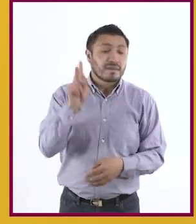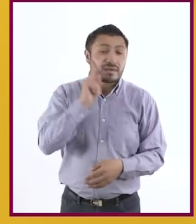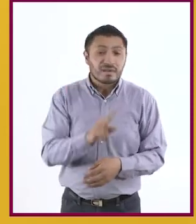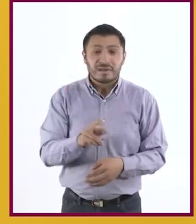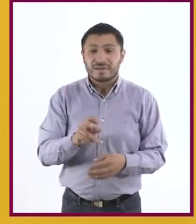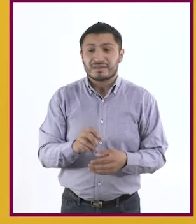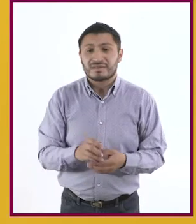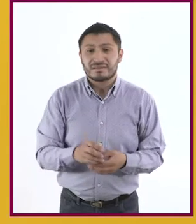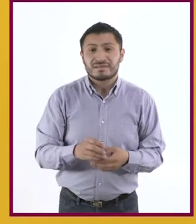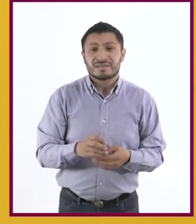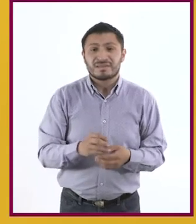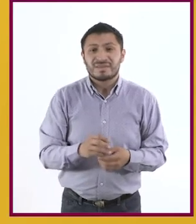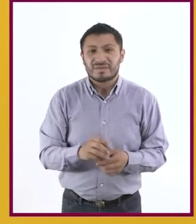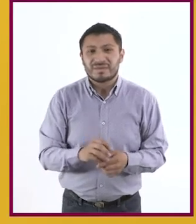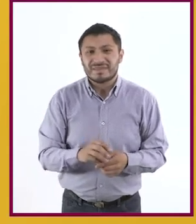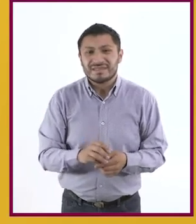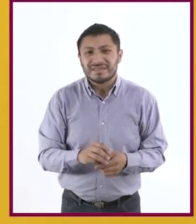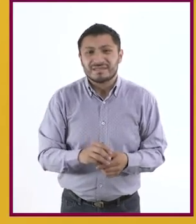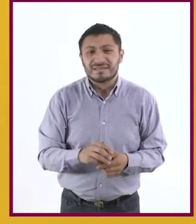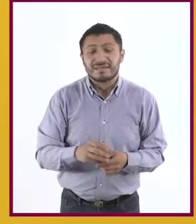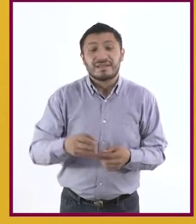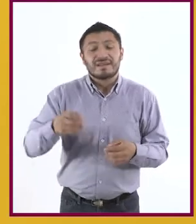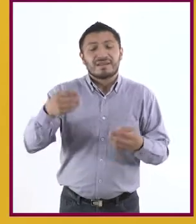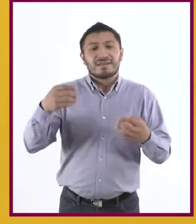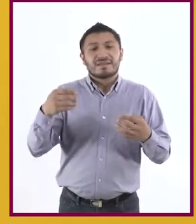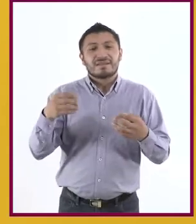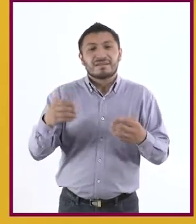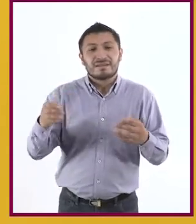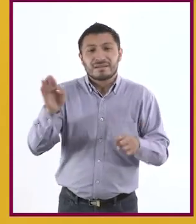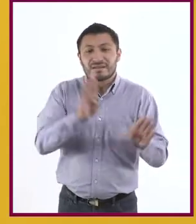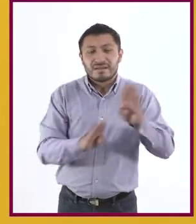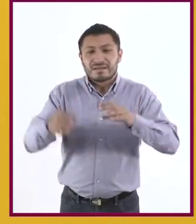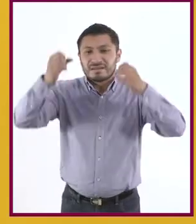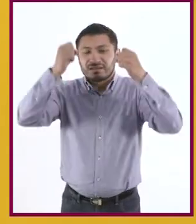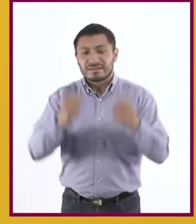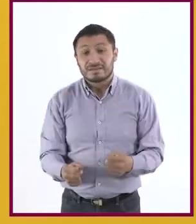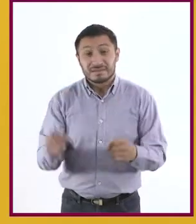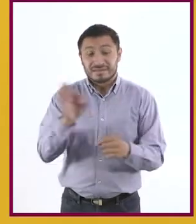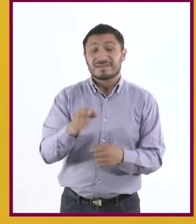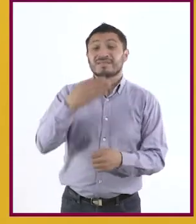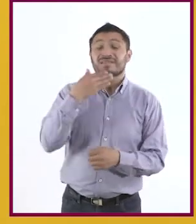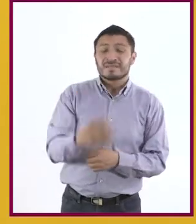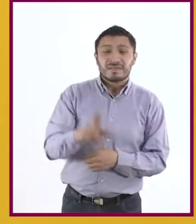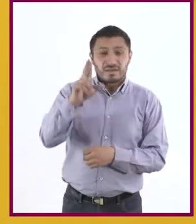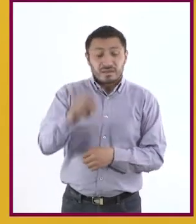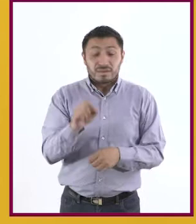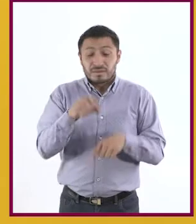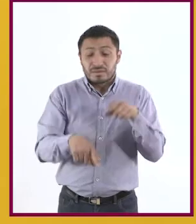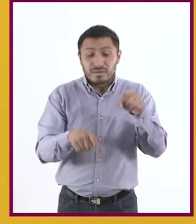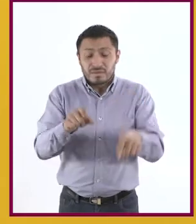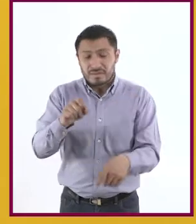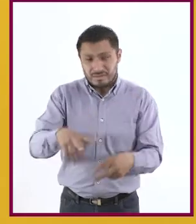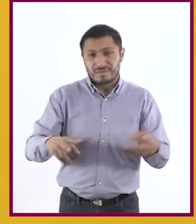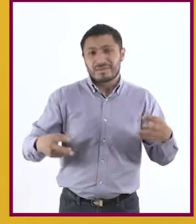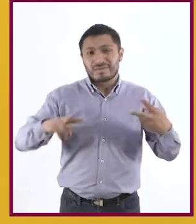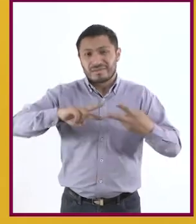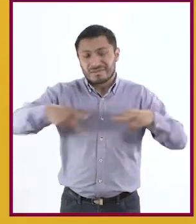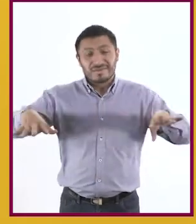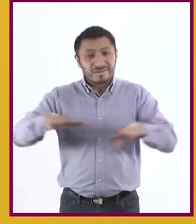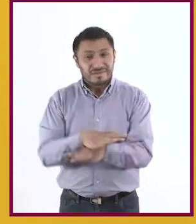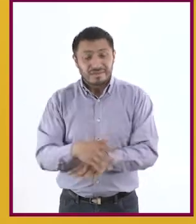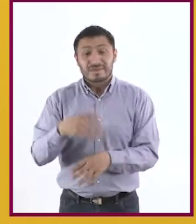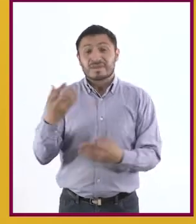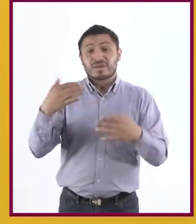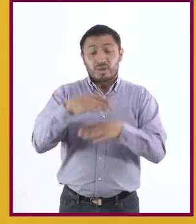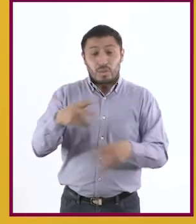riesgo evaluados científicamente y las medidas de bioseguridad si procede o no la siembra del cultivo transgénico. En lo que a